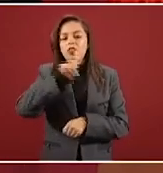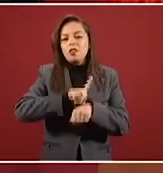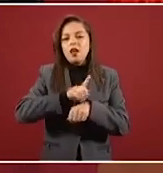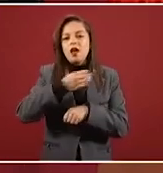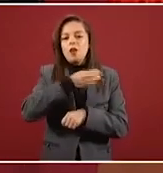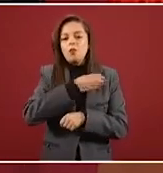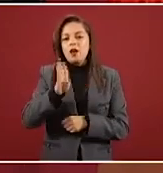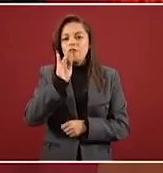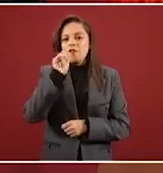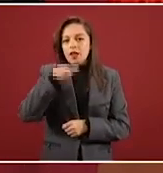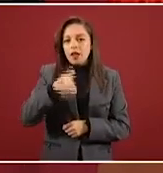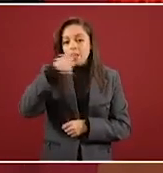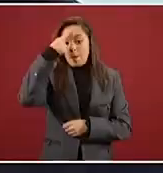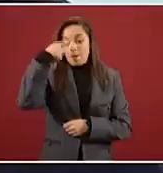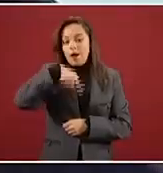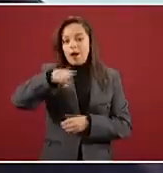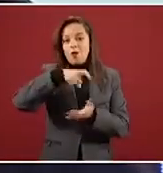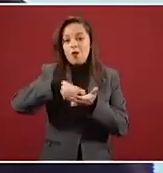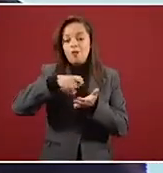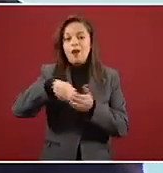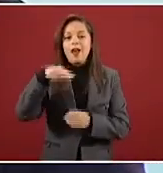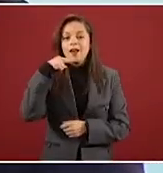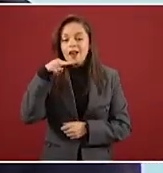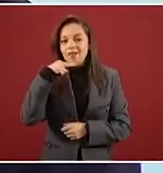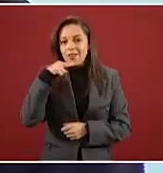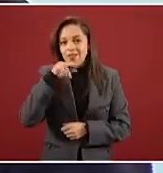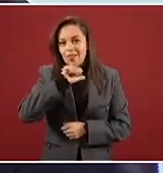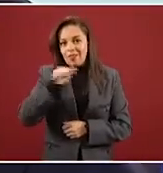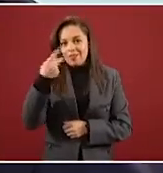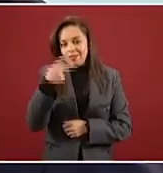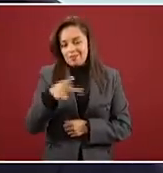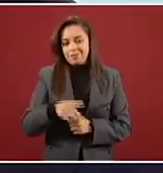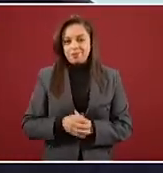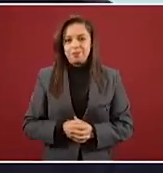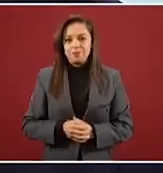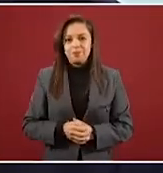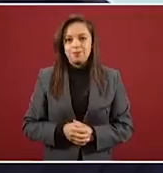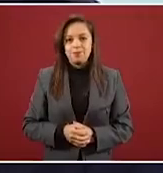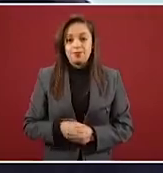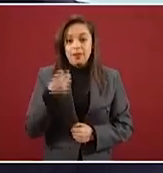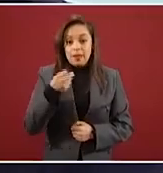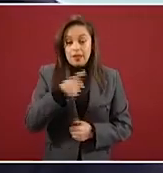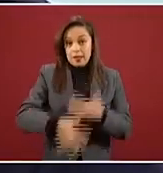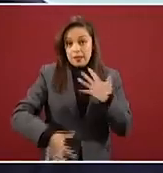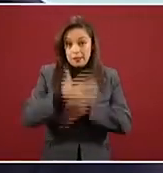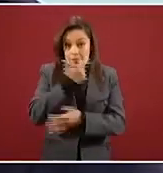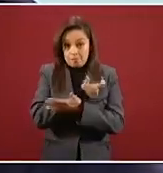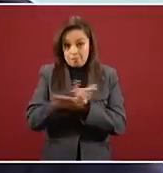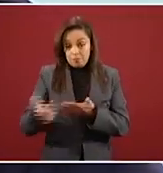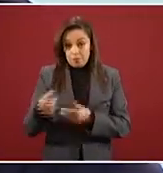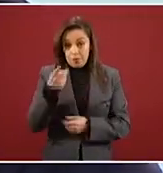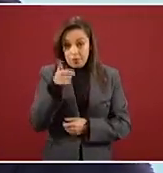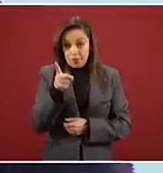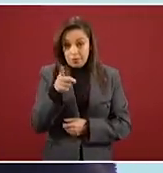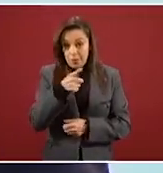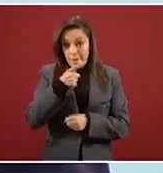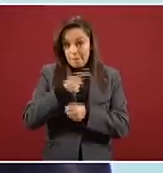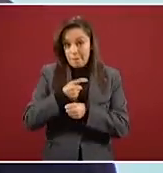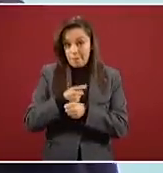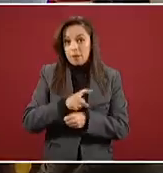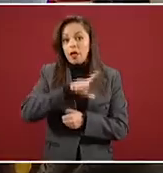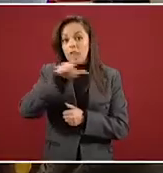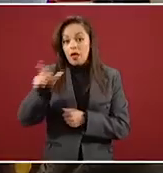compras navideñas. Esto incluso se puede sostener en la primer quincena de diciembre, pero después empieza a